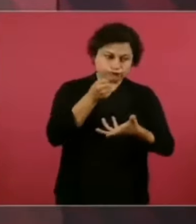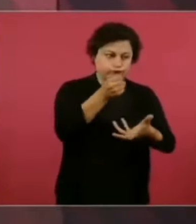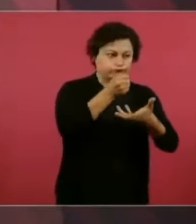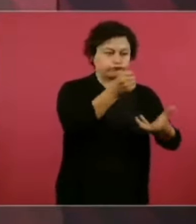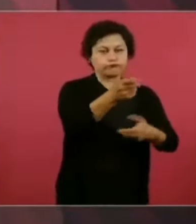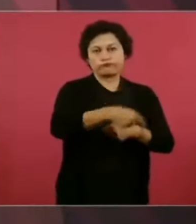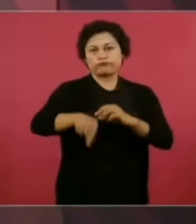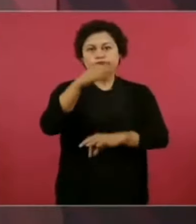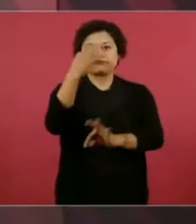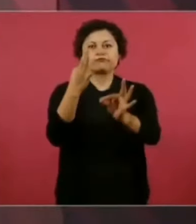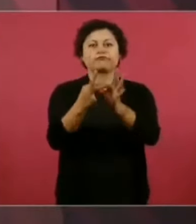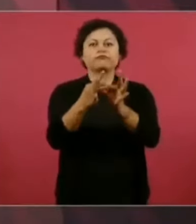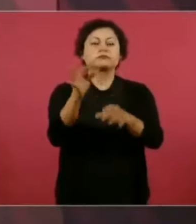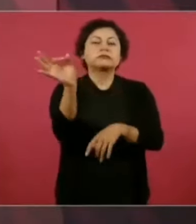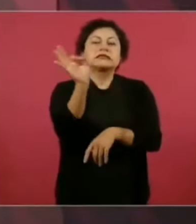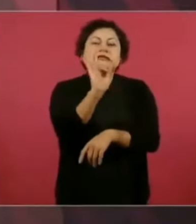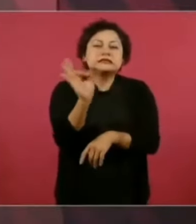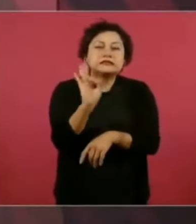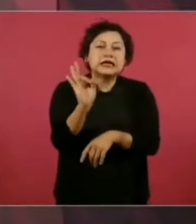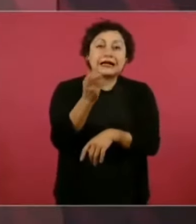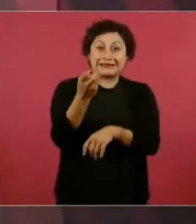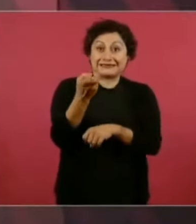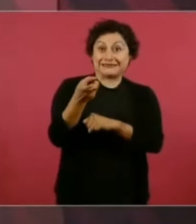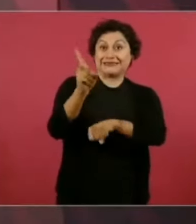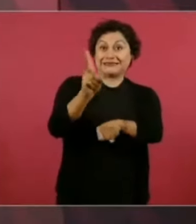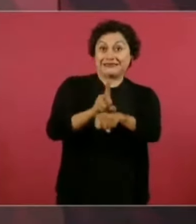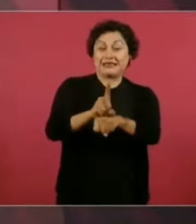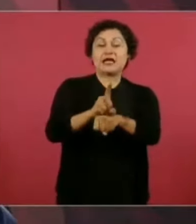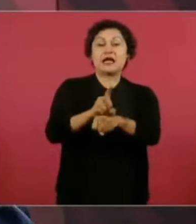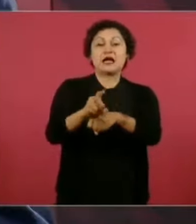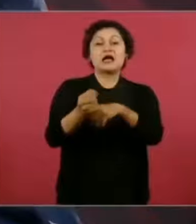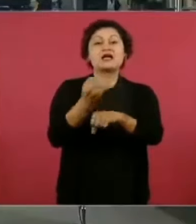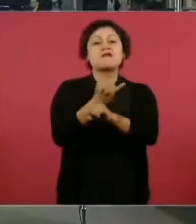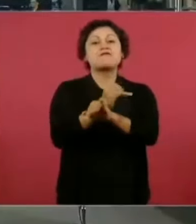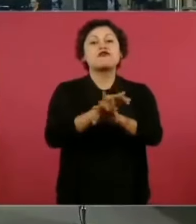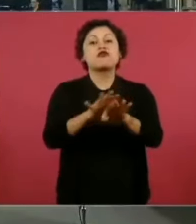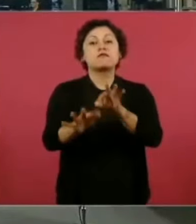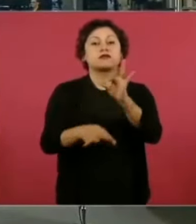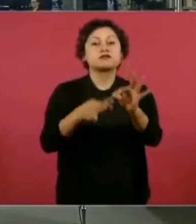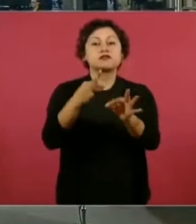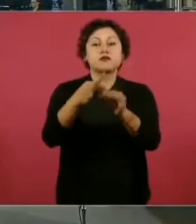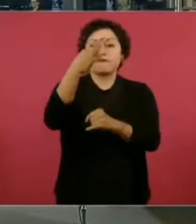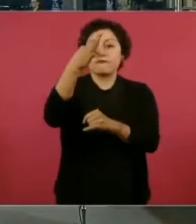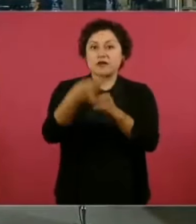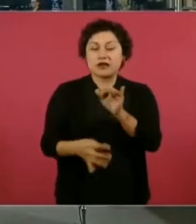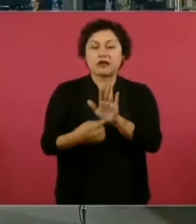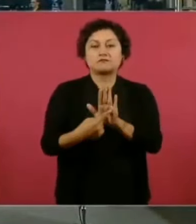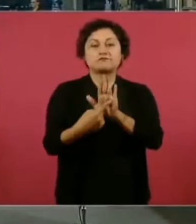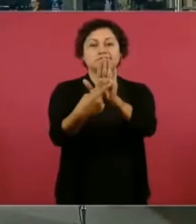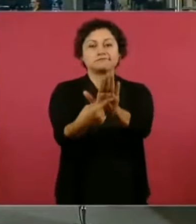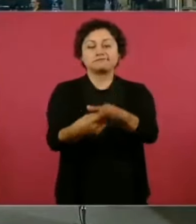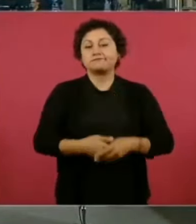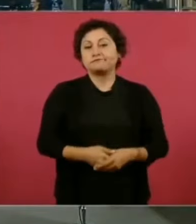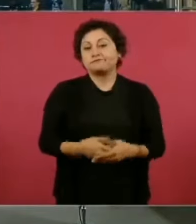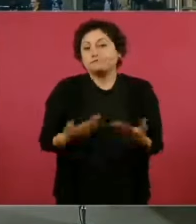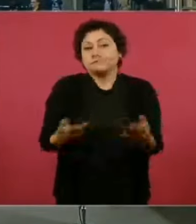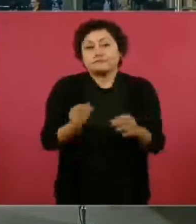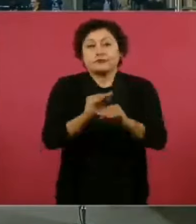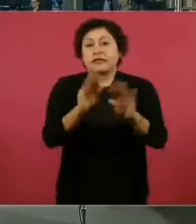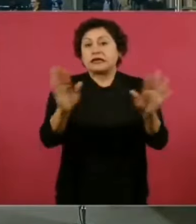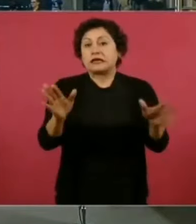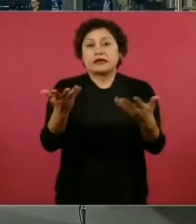Un informe final y agradecer mucho a pues todo el